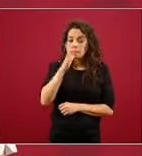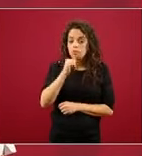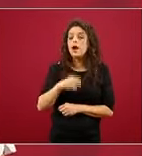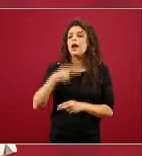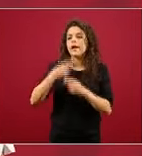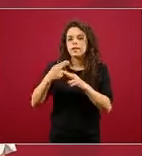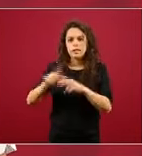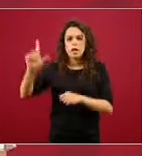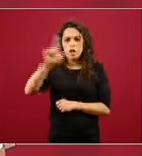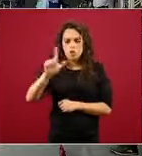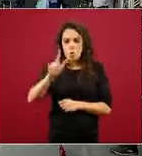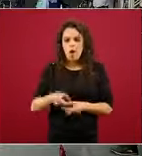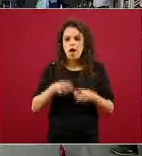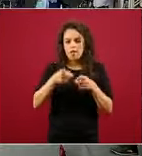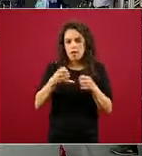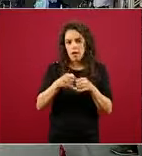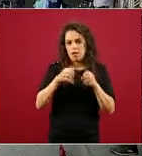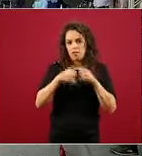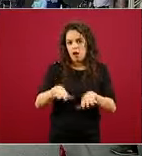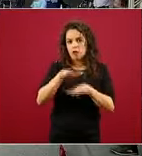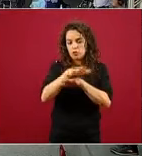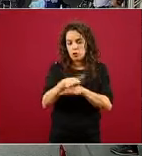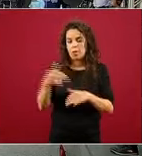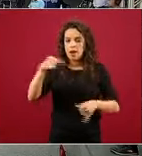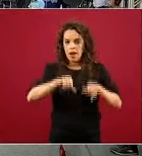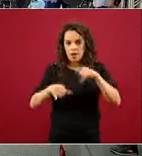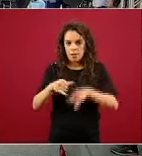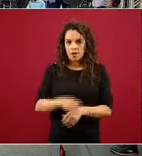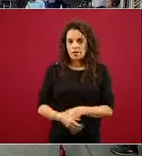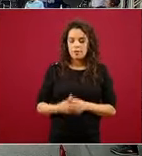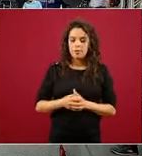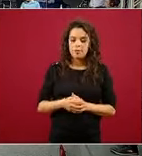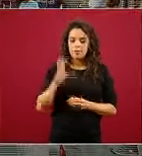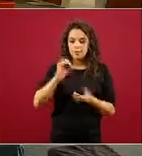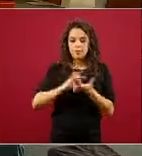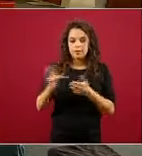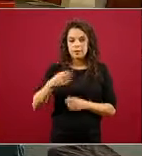pues, le debemos la participación al compañero. Muchas gracias a todos. Que tengan buena noche.